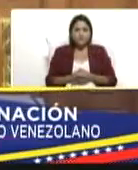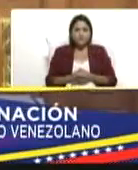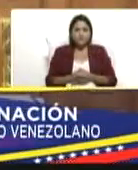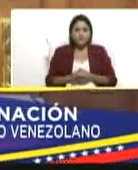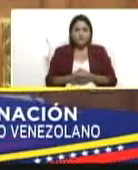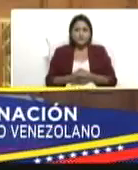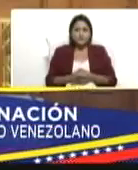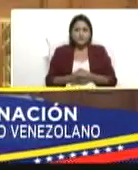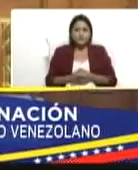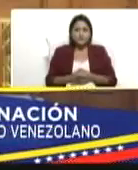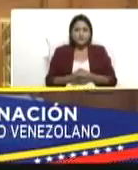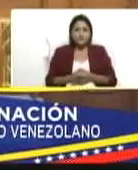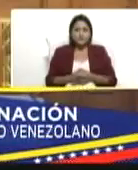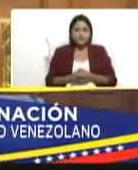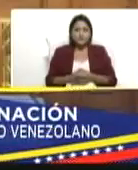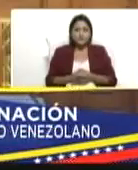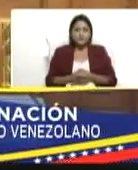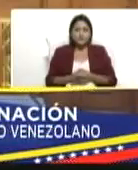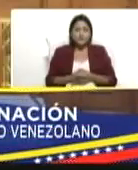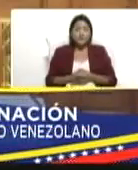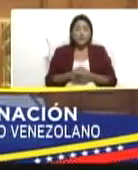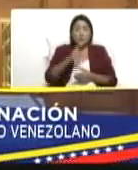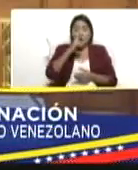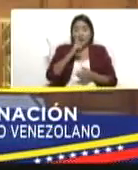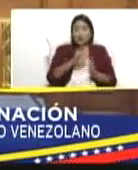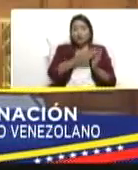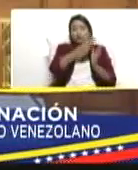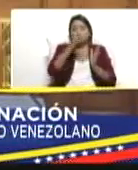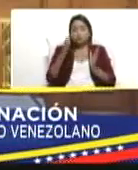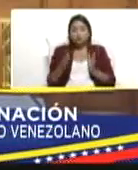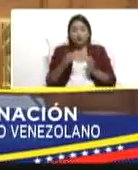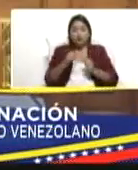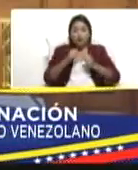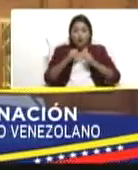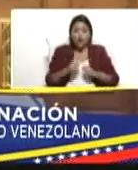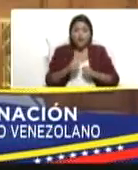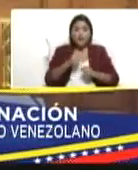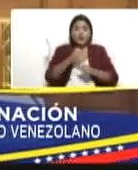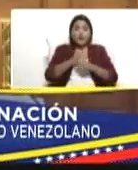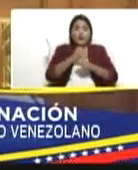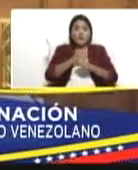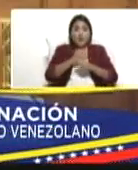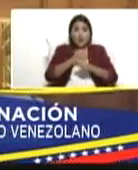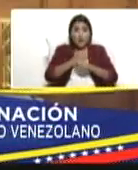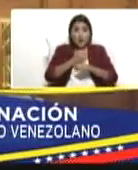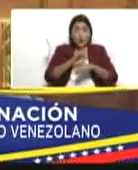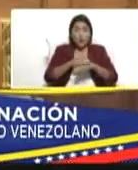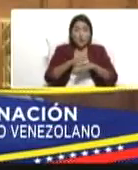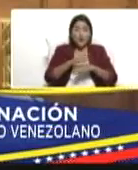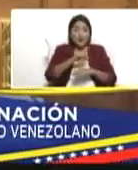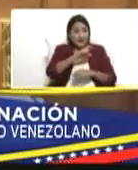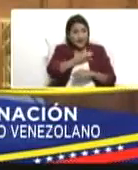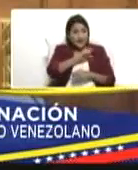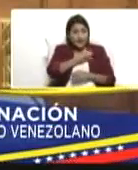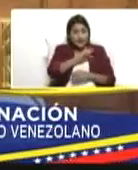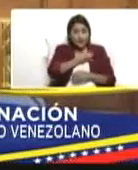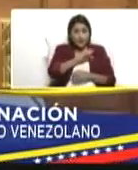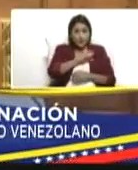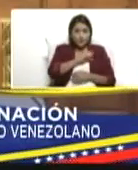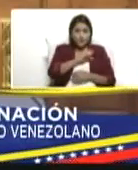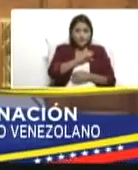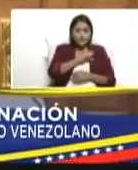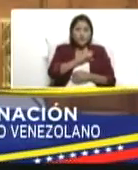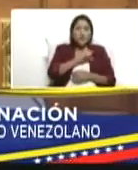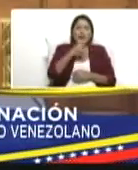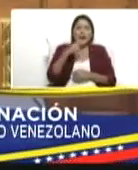año intenso de trabajo enero siempre tiene la